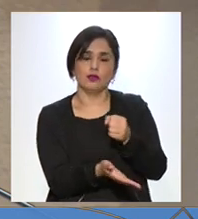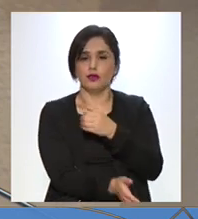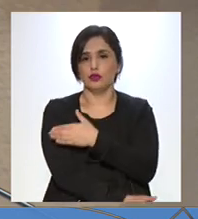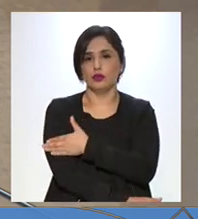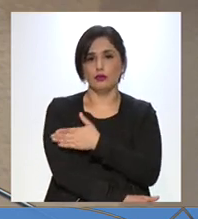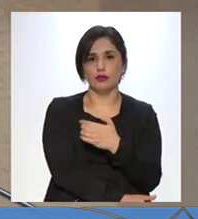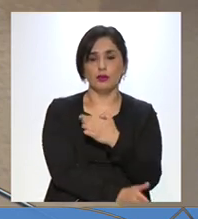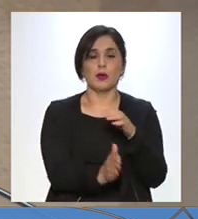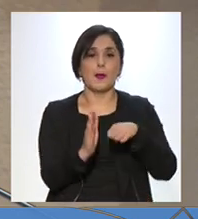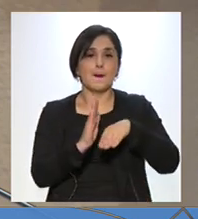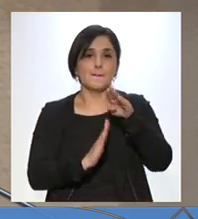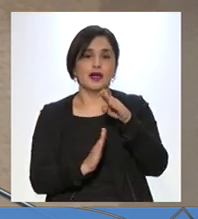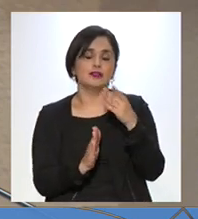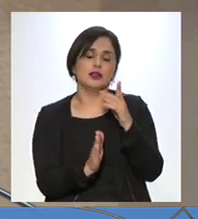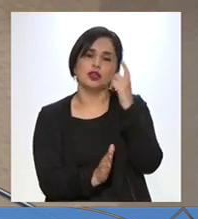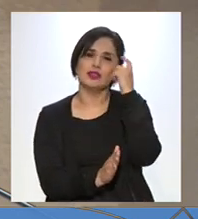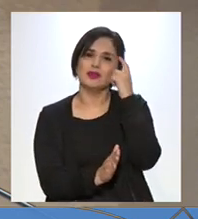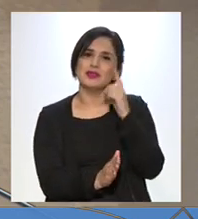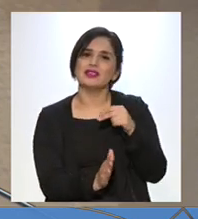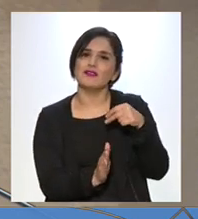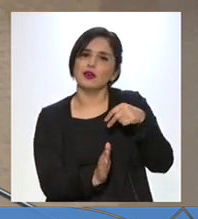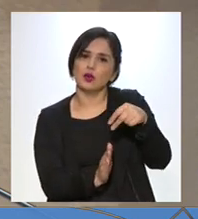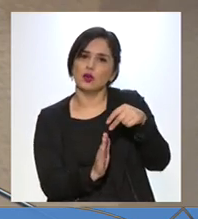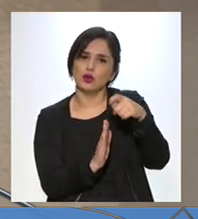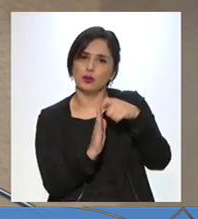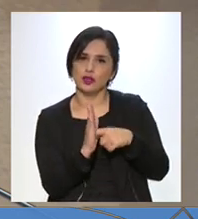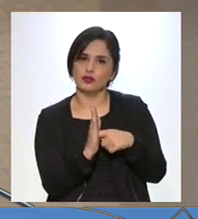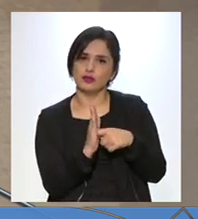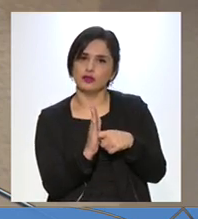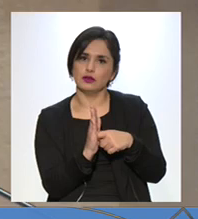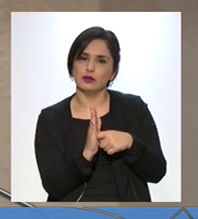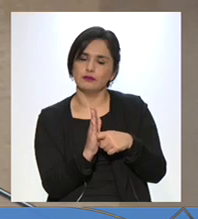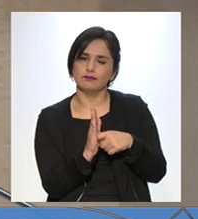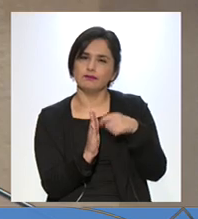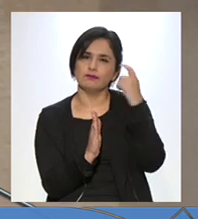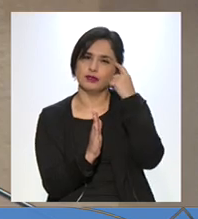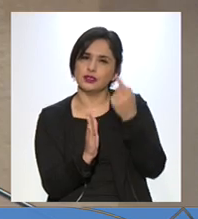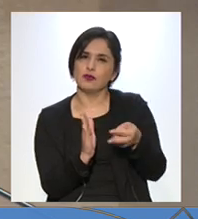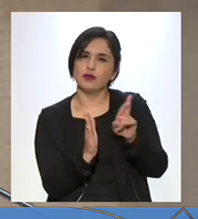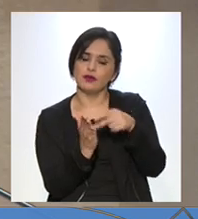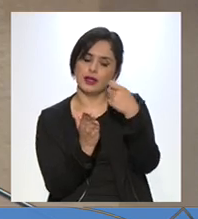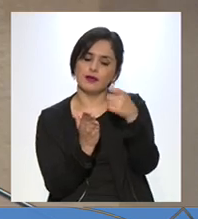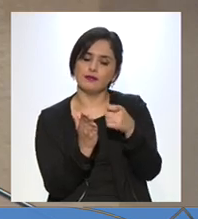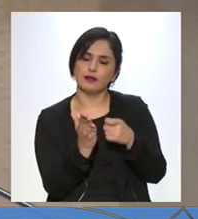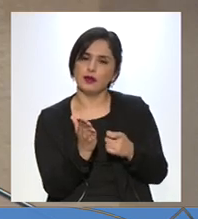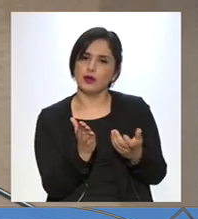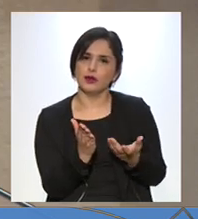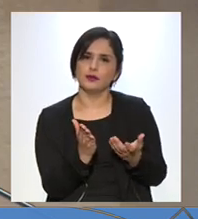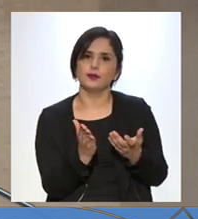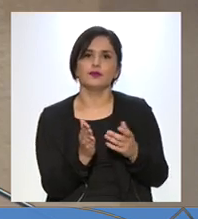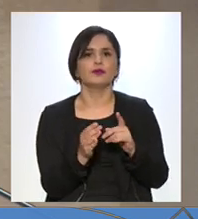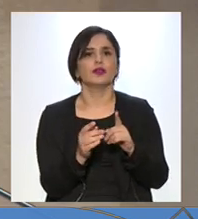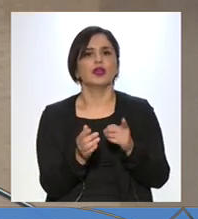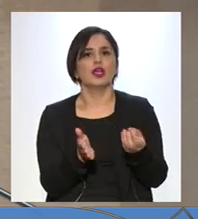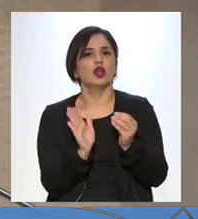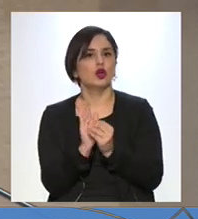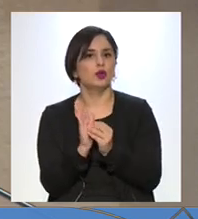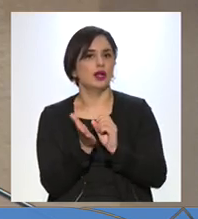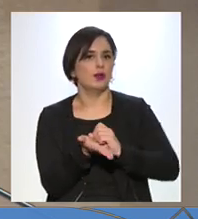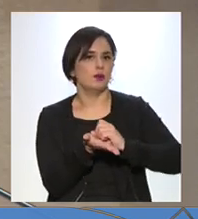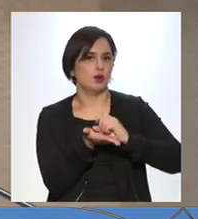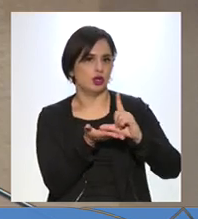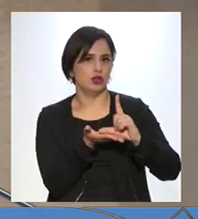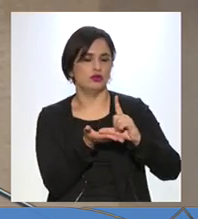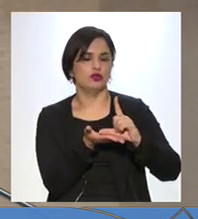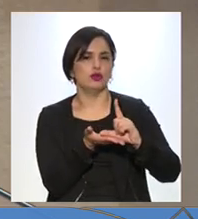superó significativamente lo previsto en junio, lo que lleva a reevaluar dicho supuesto. Además, se incorpora la proyección de los recursos disponibles